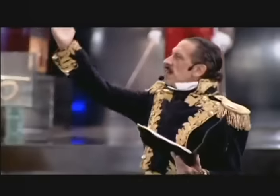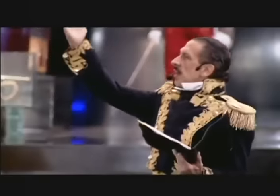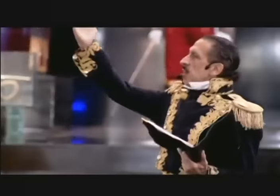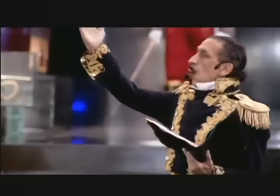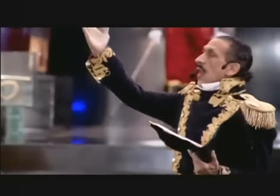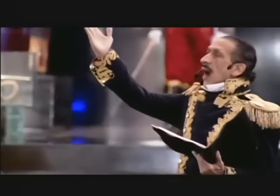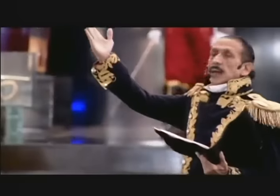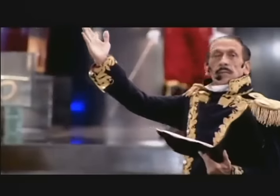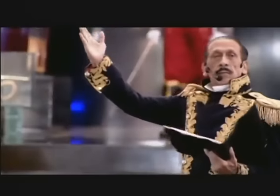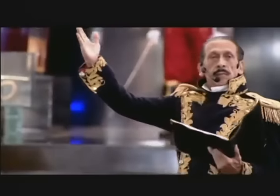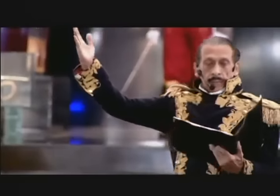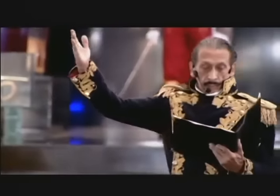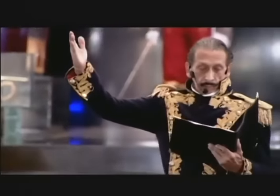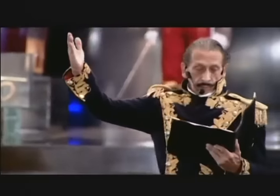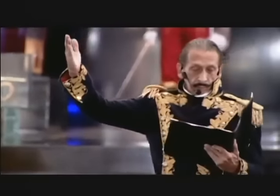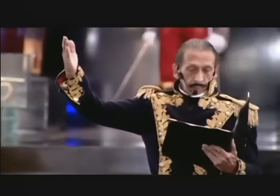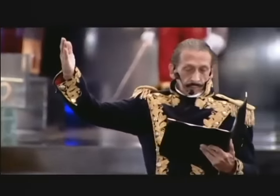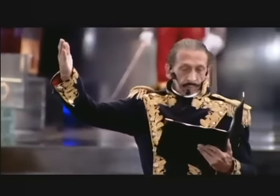¡Viva Venezuela!